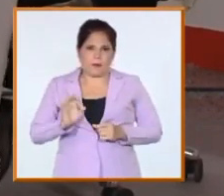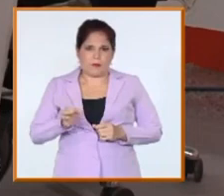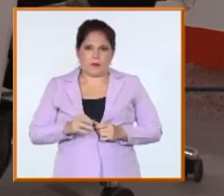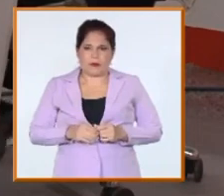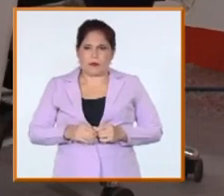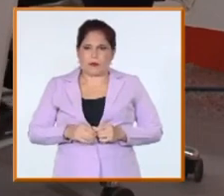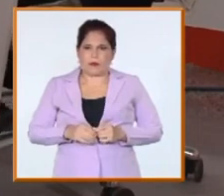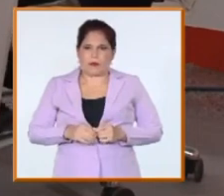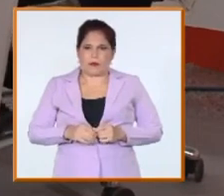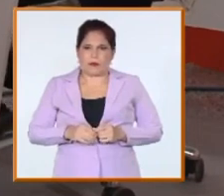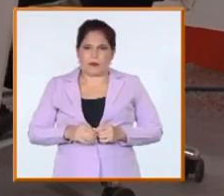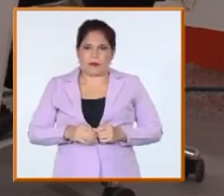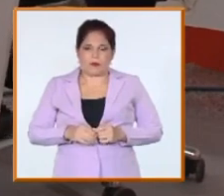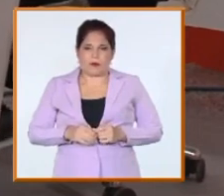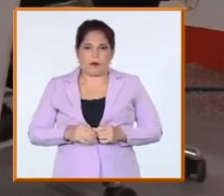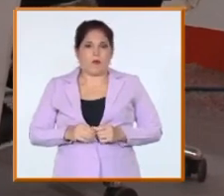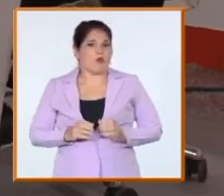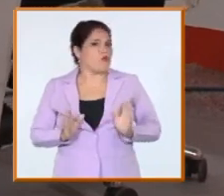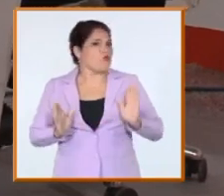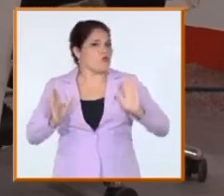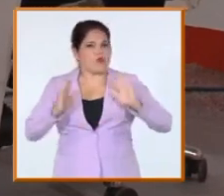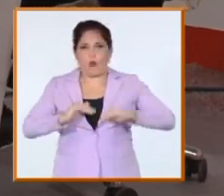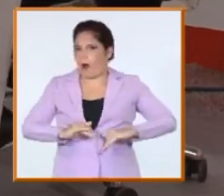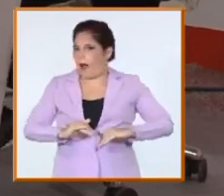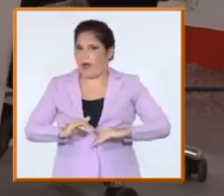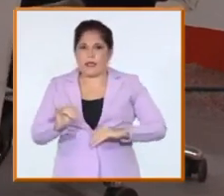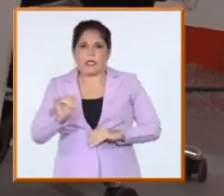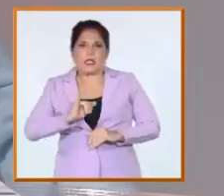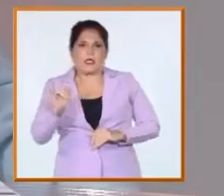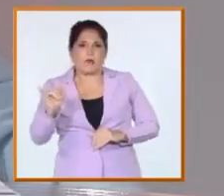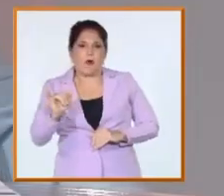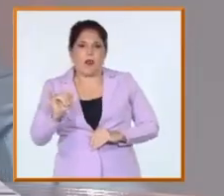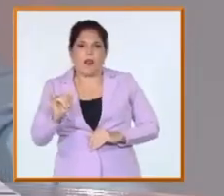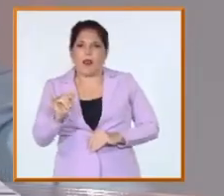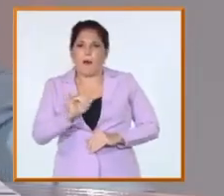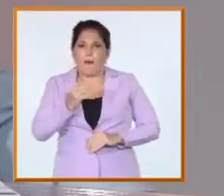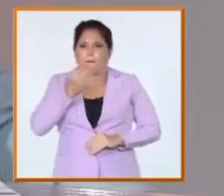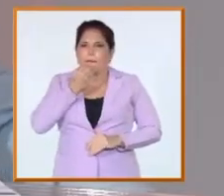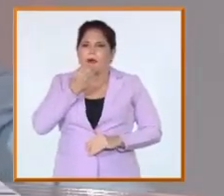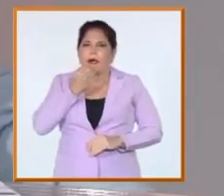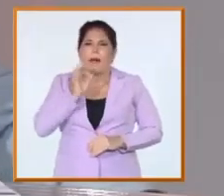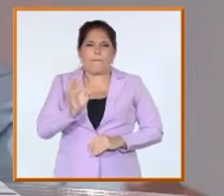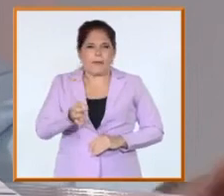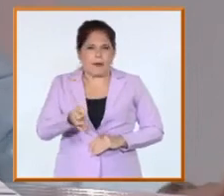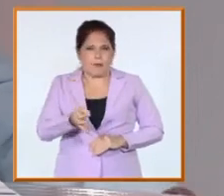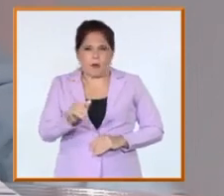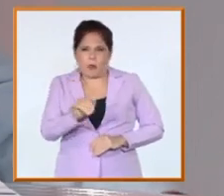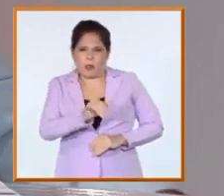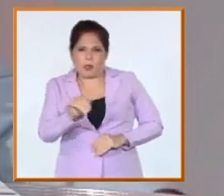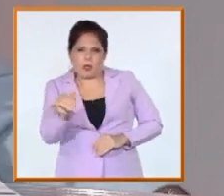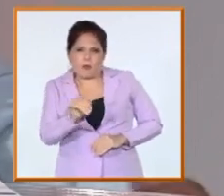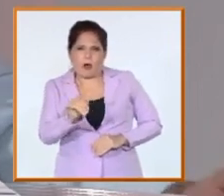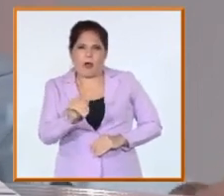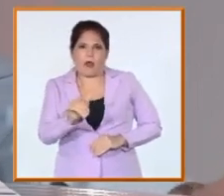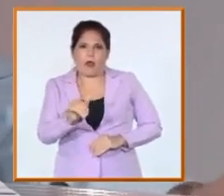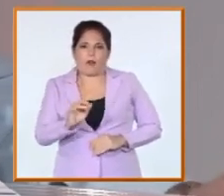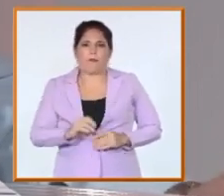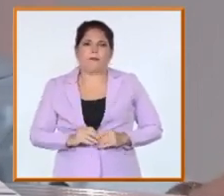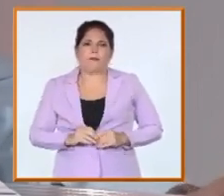la estrategia que estaba montada para con un destino A veces tenemos que inclusive llevarla